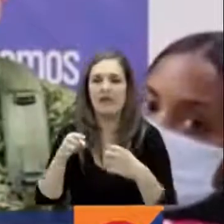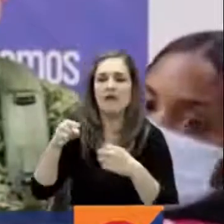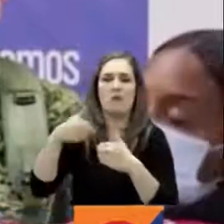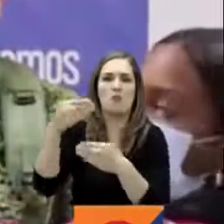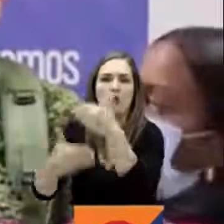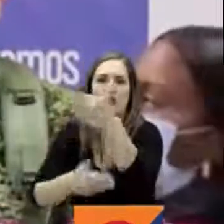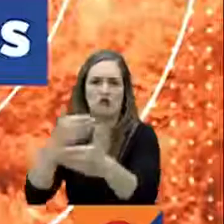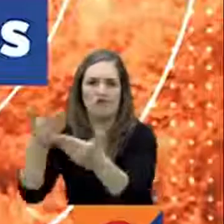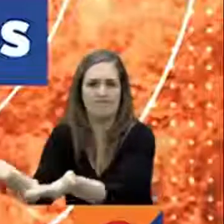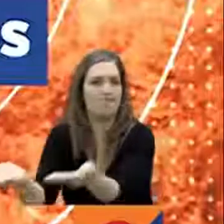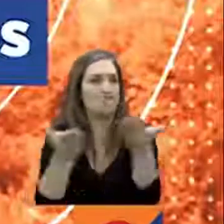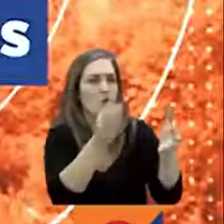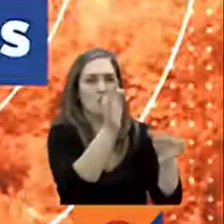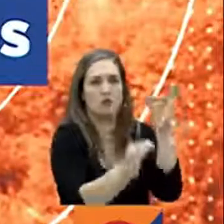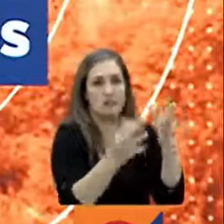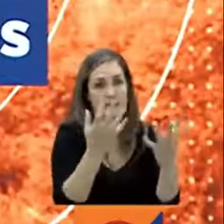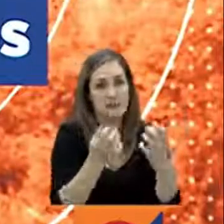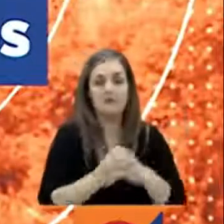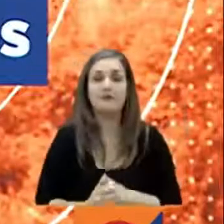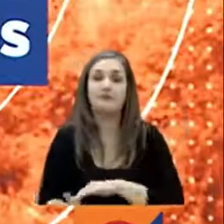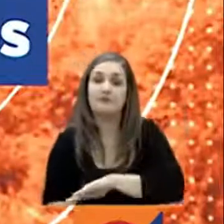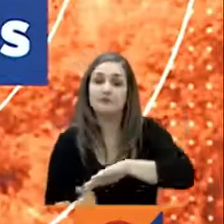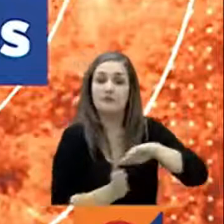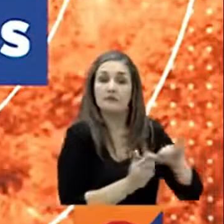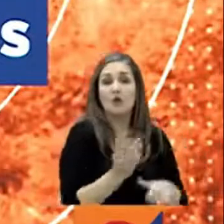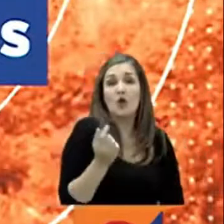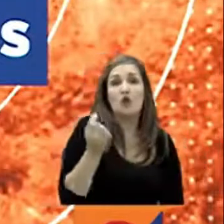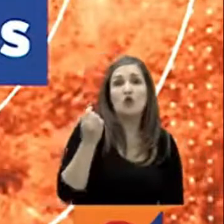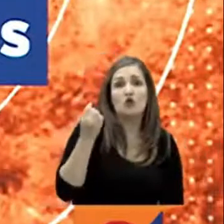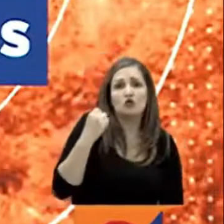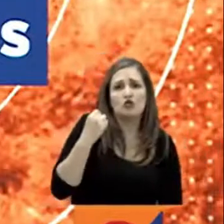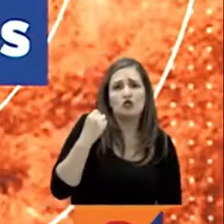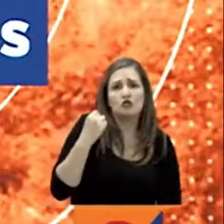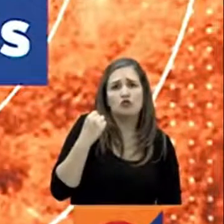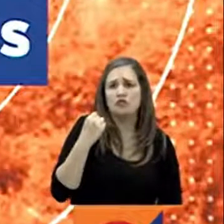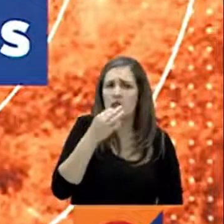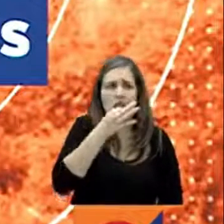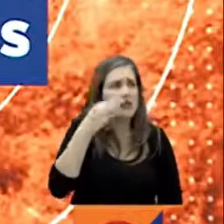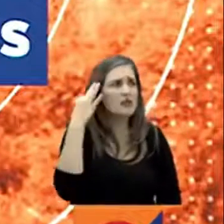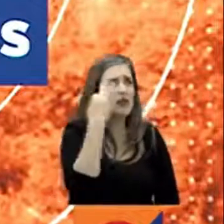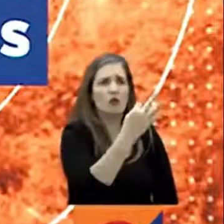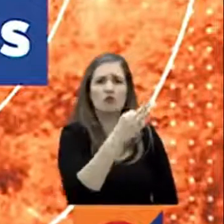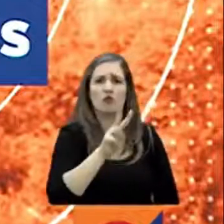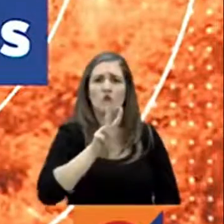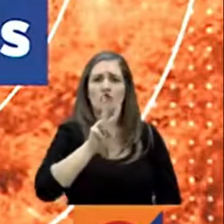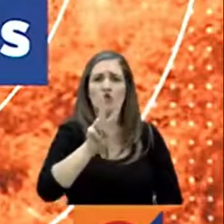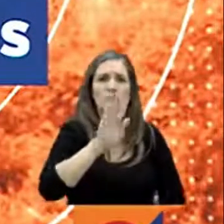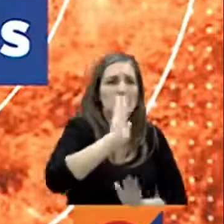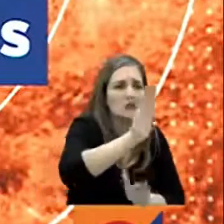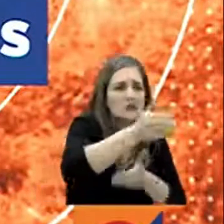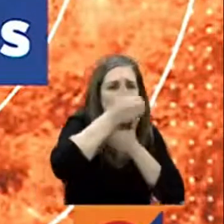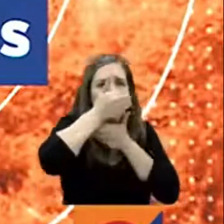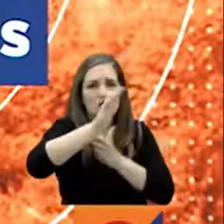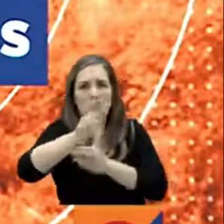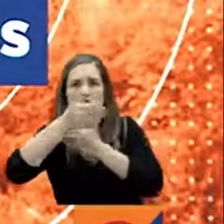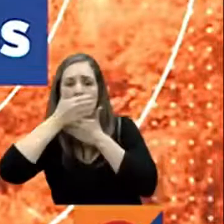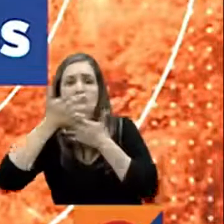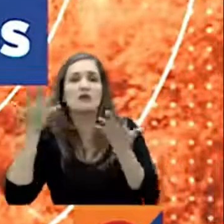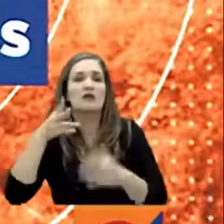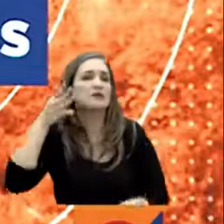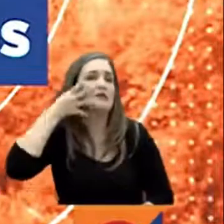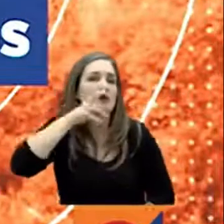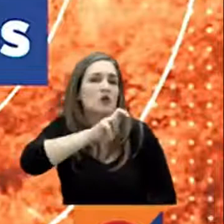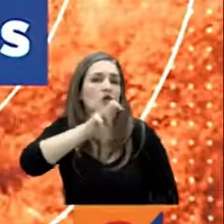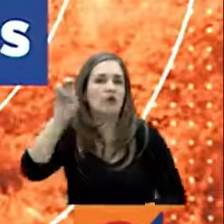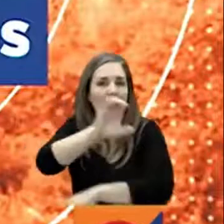de la justicia. En las últimas horas fueron denunciados otros 2 secuestros en la región del Catatumbo. Al parecer, una